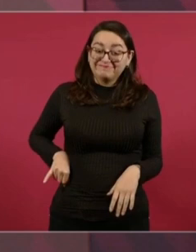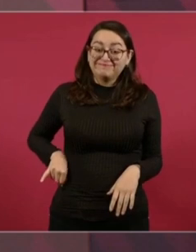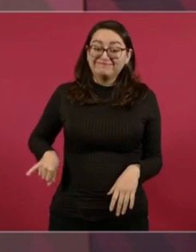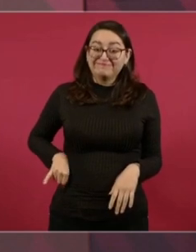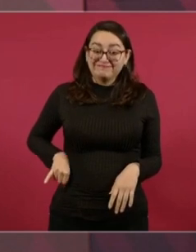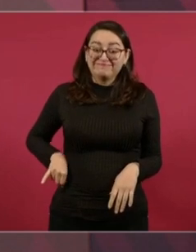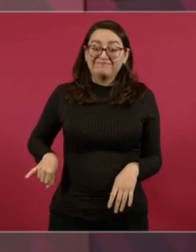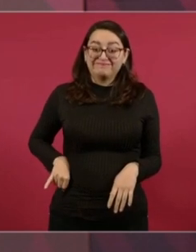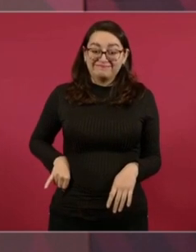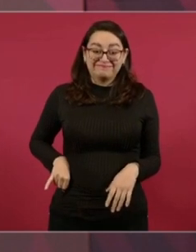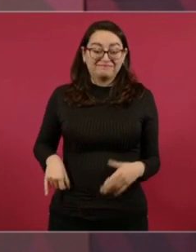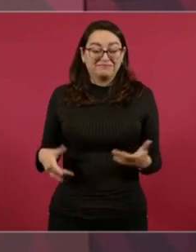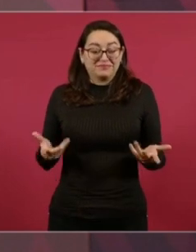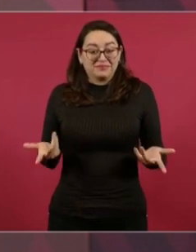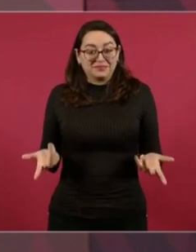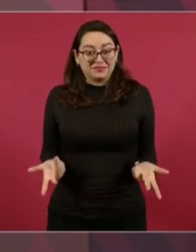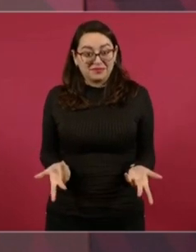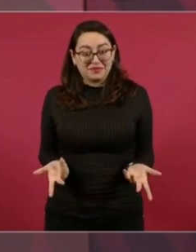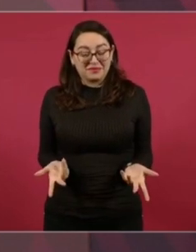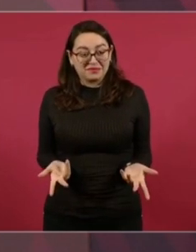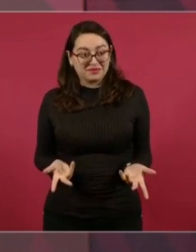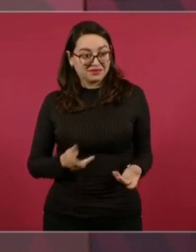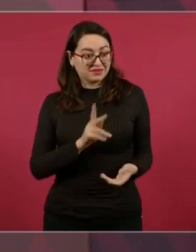porque es un acto de simulación.